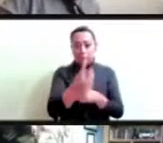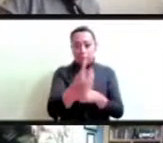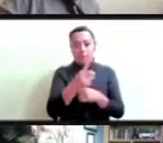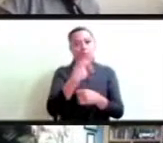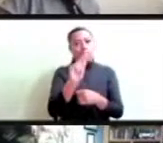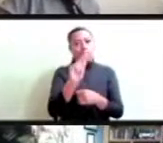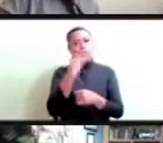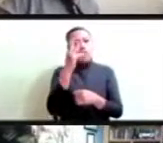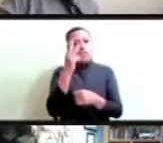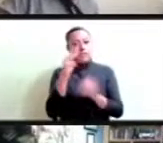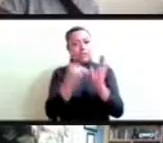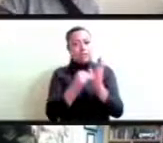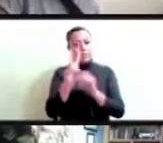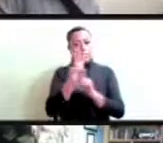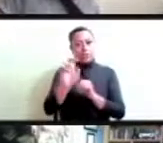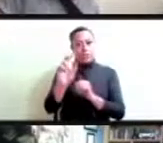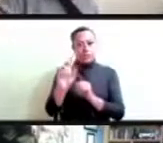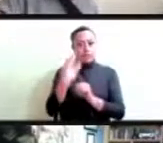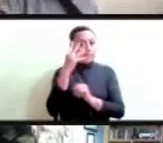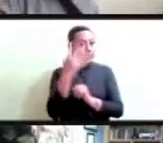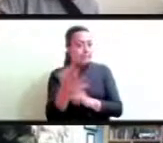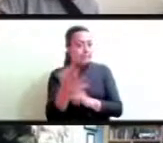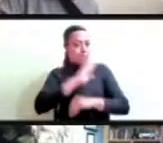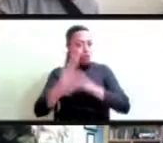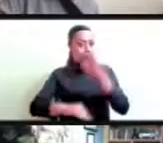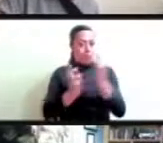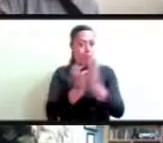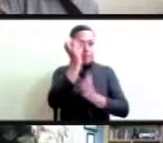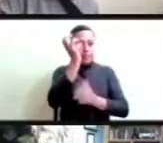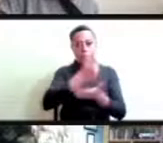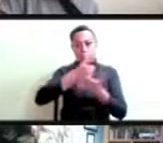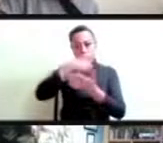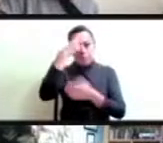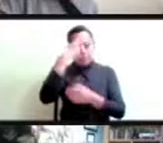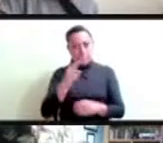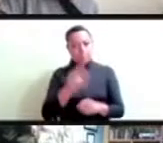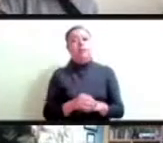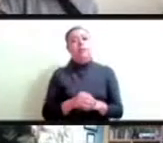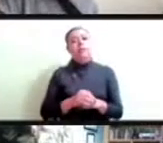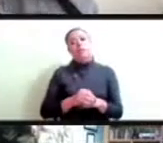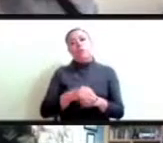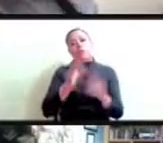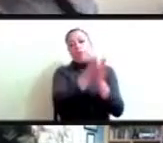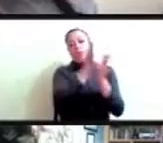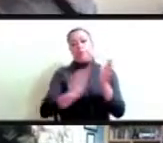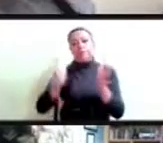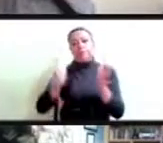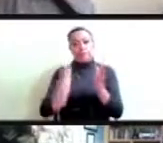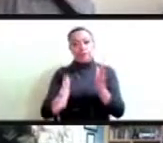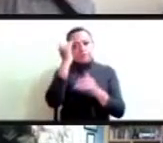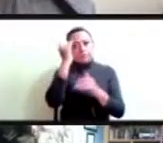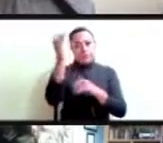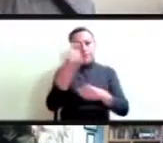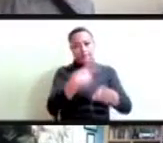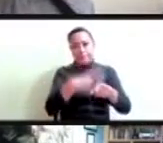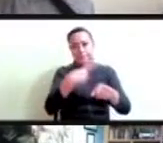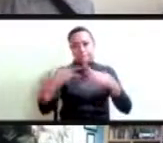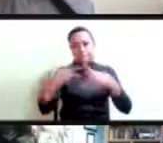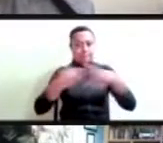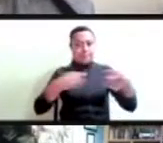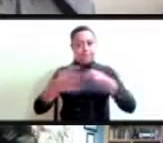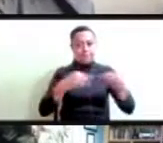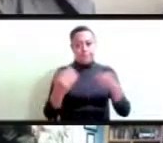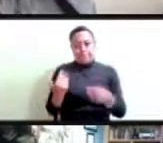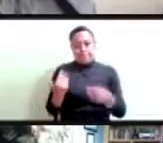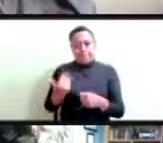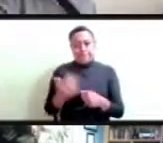83,235 muertes en exceso en la Ciudad de México en lo que va de la pandemia con corte reciente. La Ciudad de